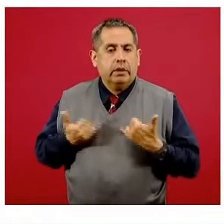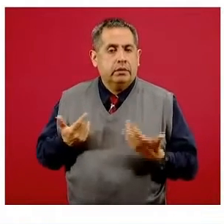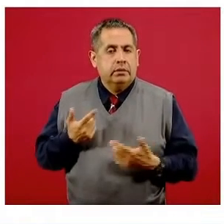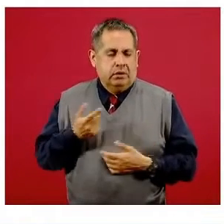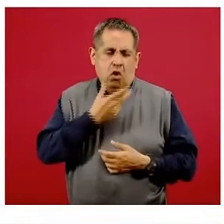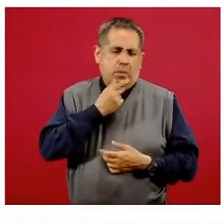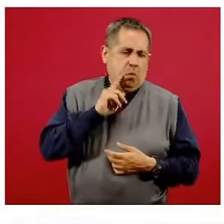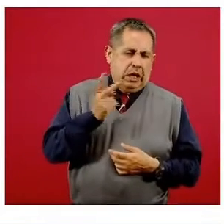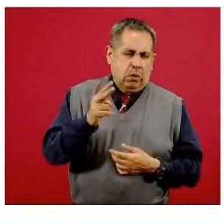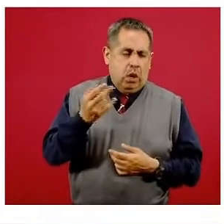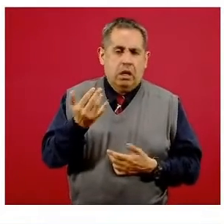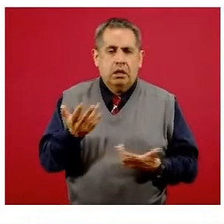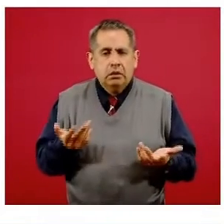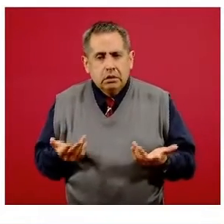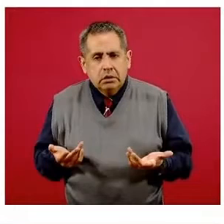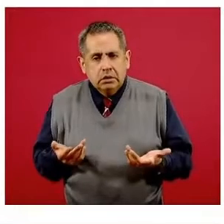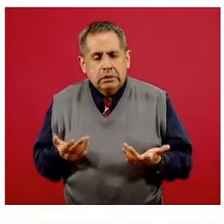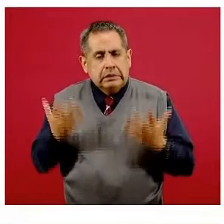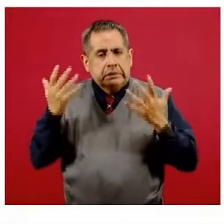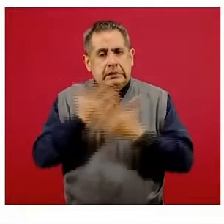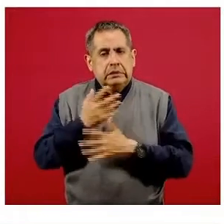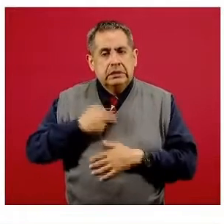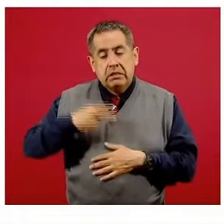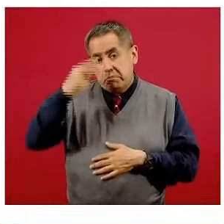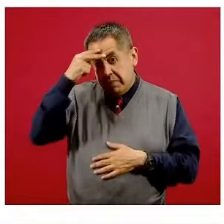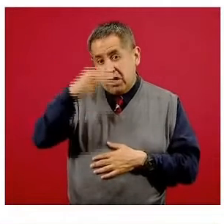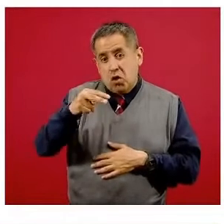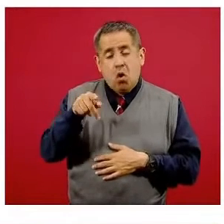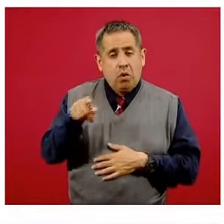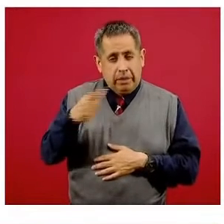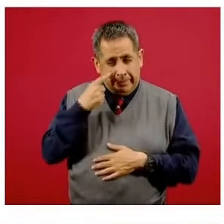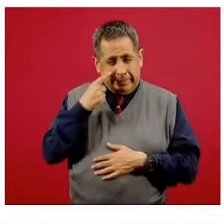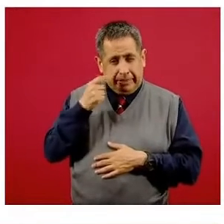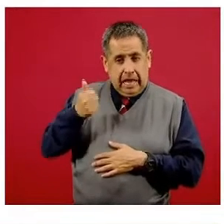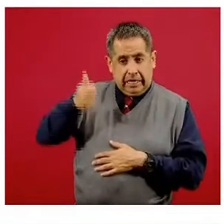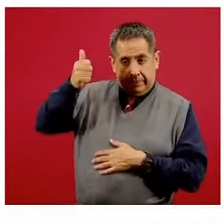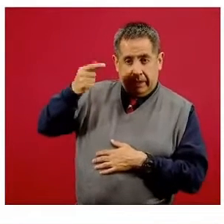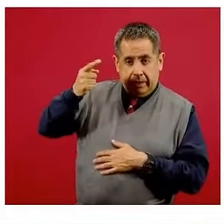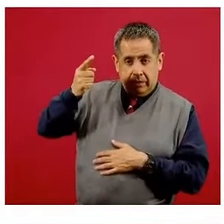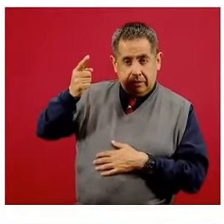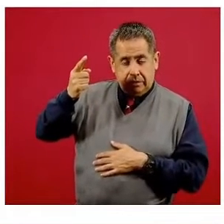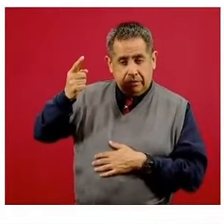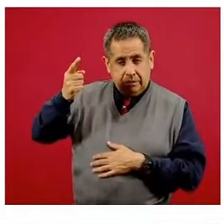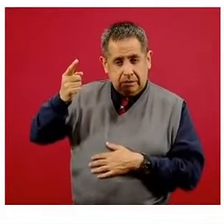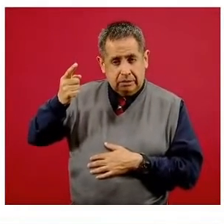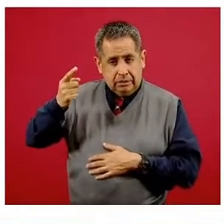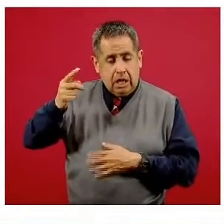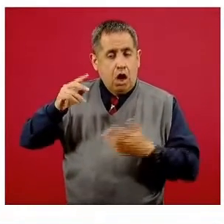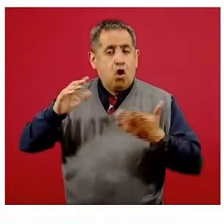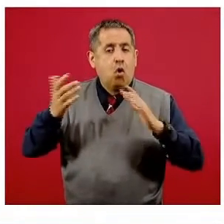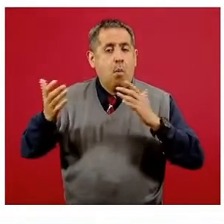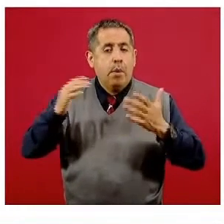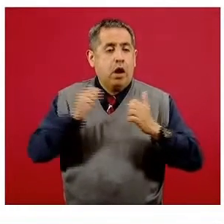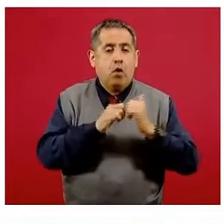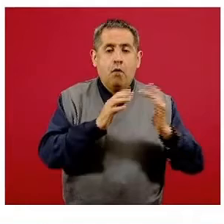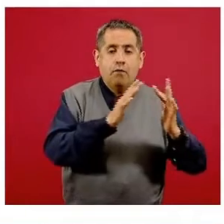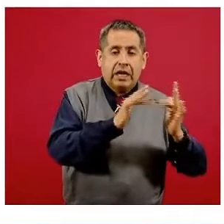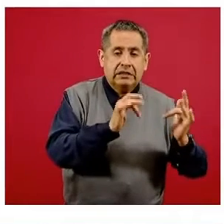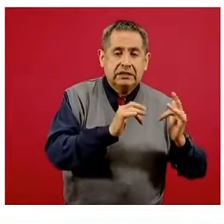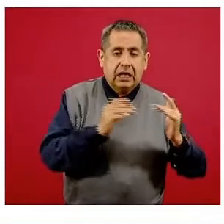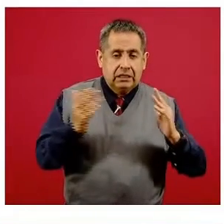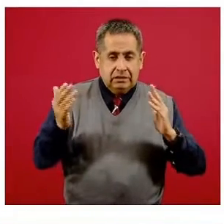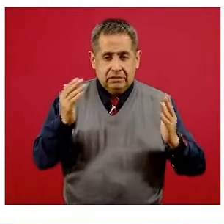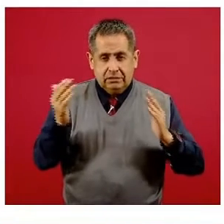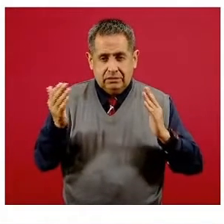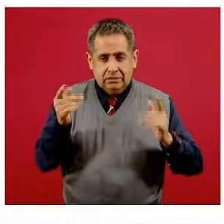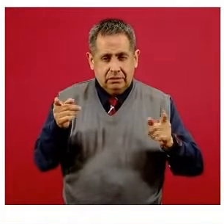sexos, en México, que es la gráfica de arriba, versus en comparación de Francia, que